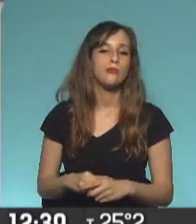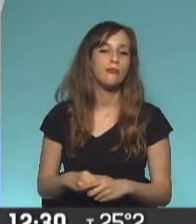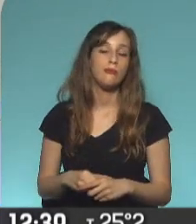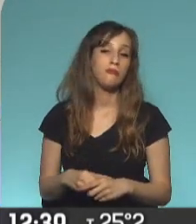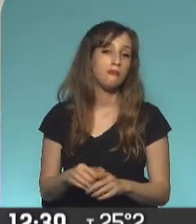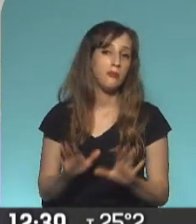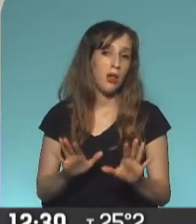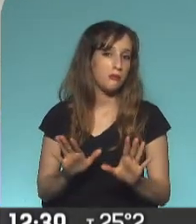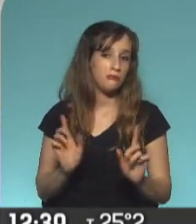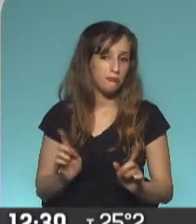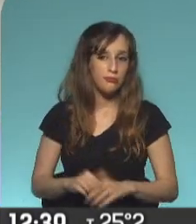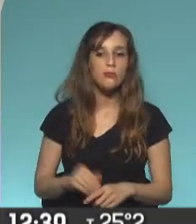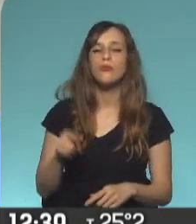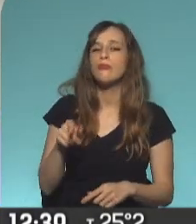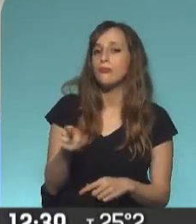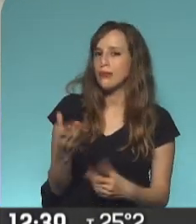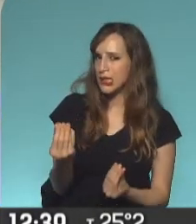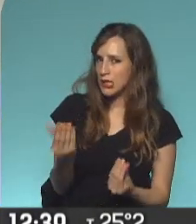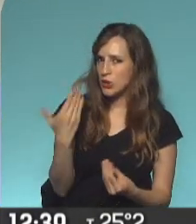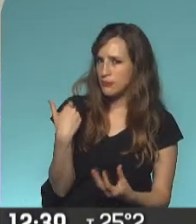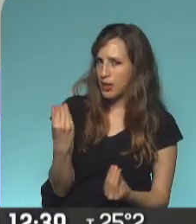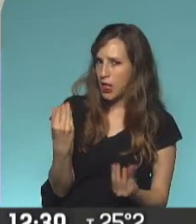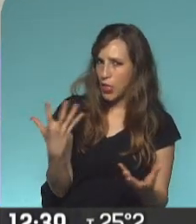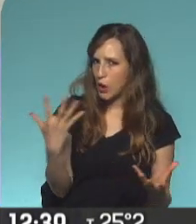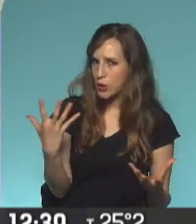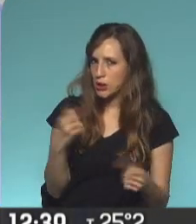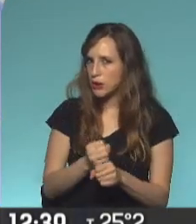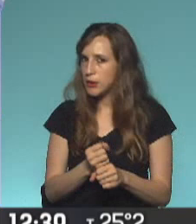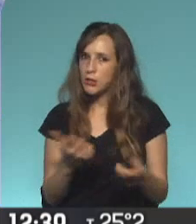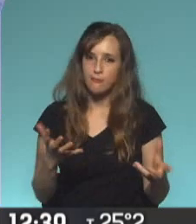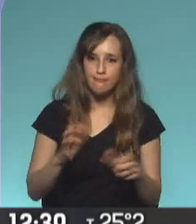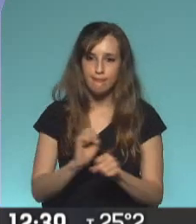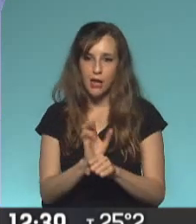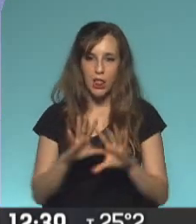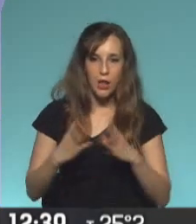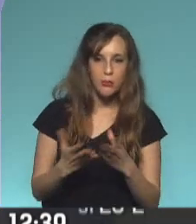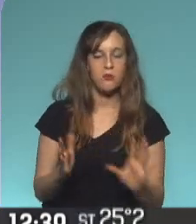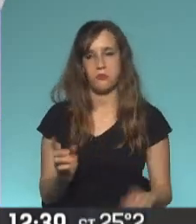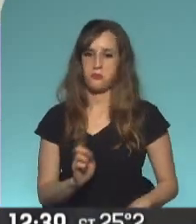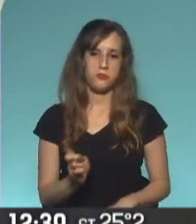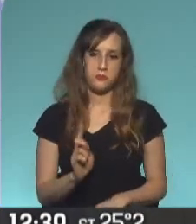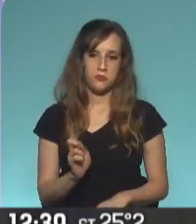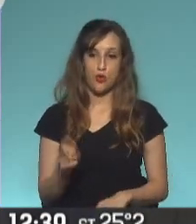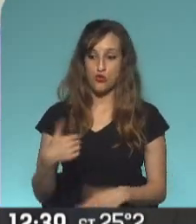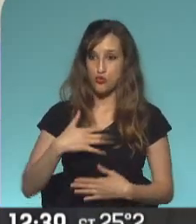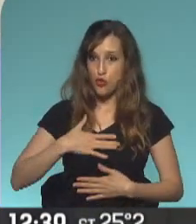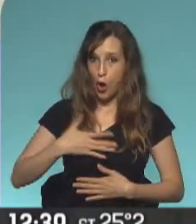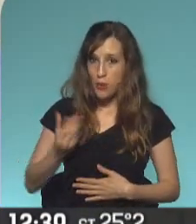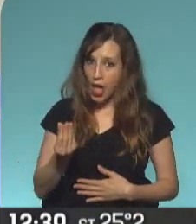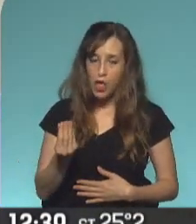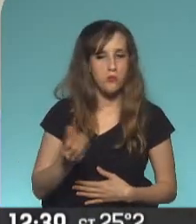pandemia. ¿Tuvieron miedo en un principio en trabajar en este contexto? No, yo por lo menos personalmente